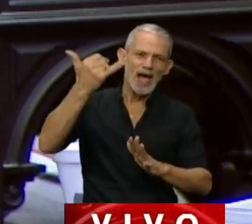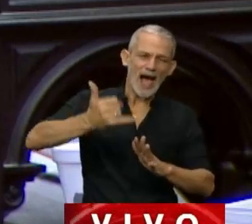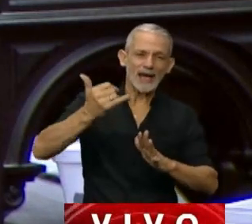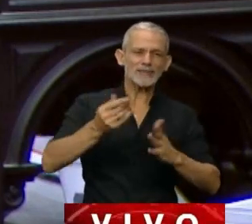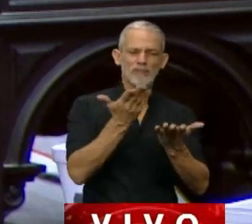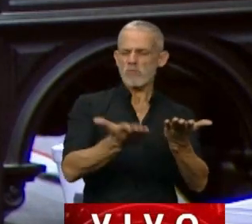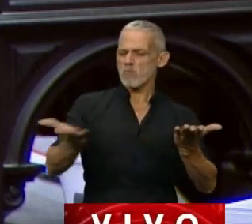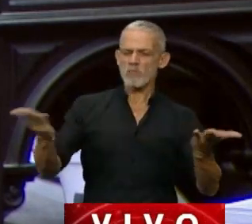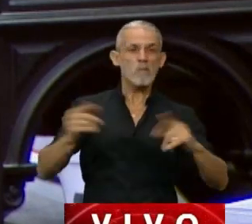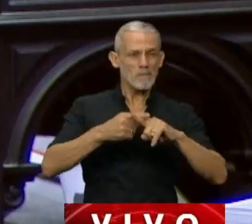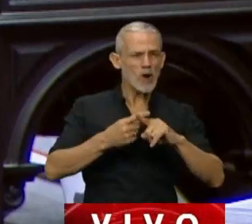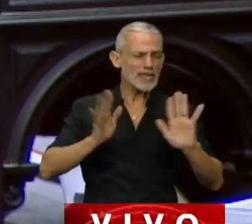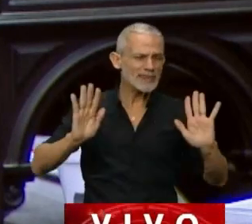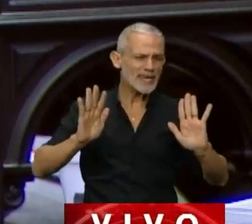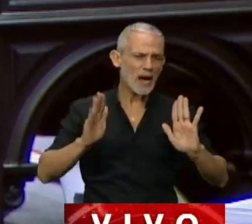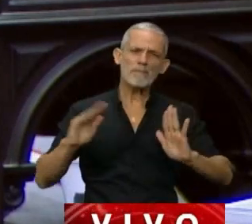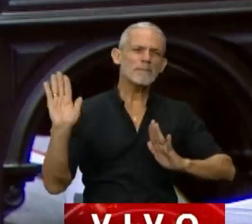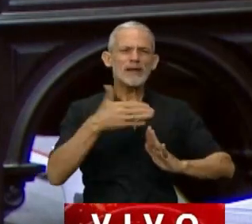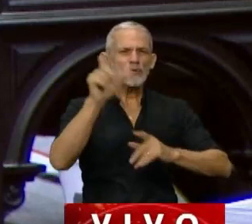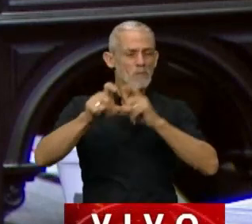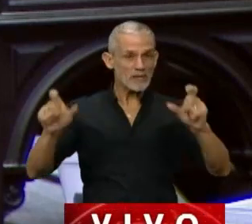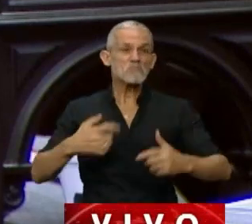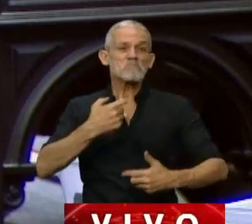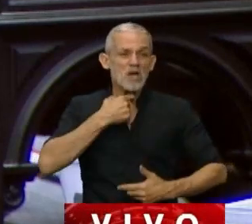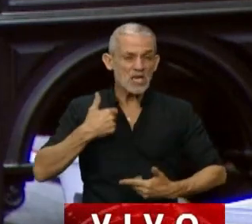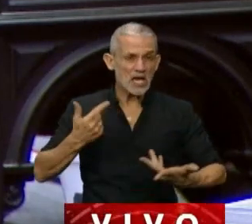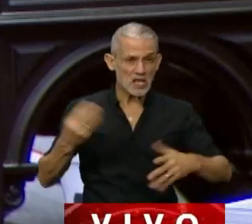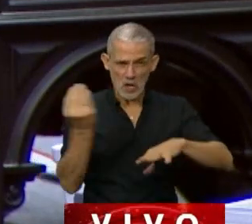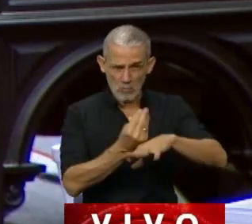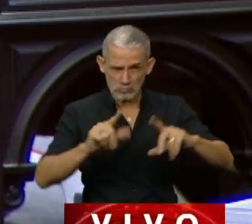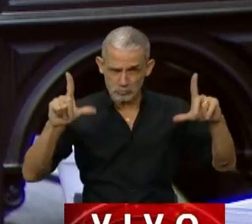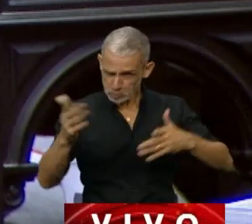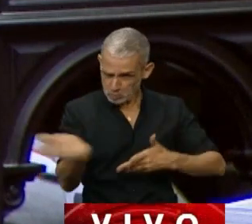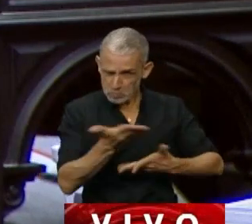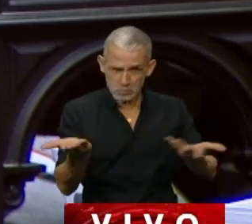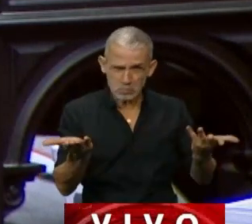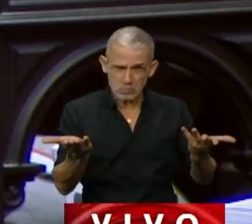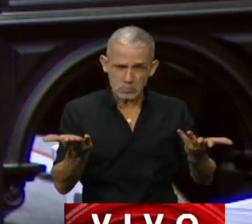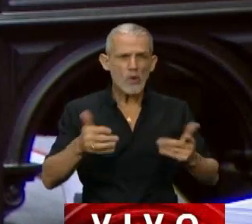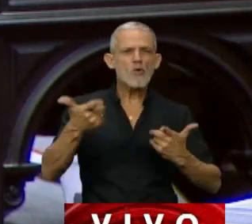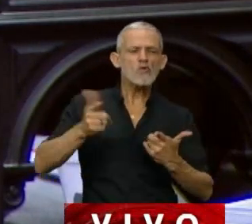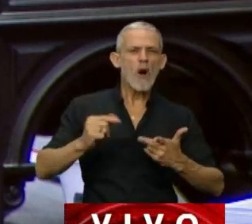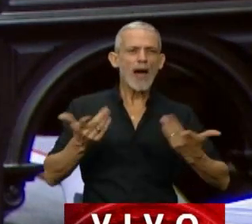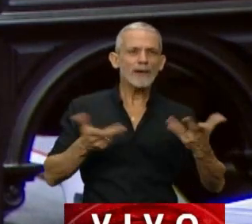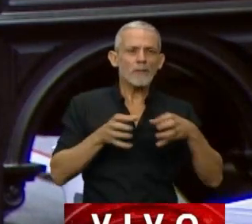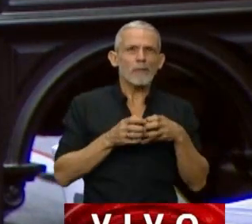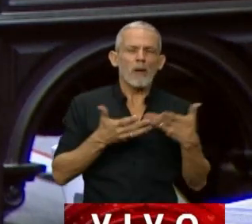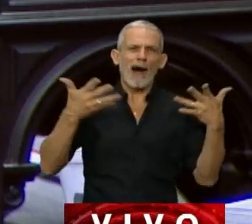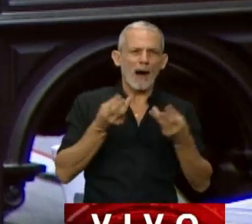exista oferta política para todas las personas que quieren ser candidatos, que no cuentan con